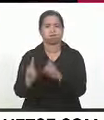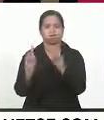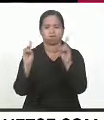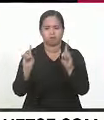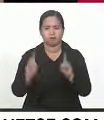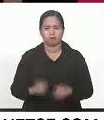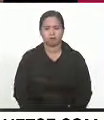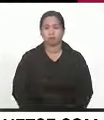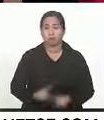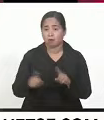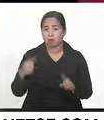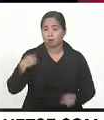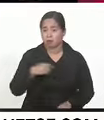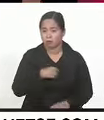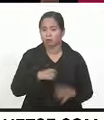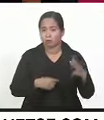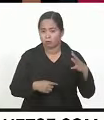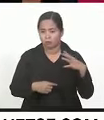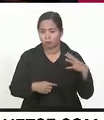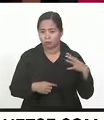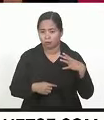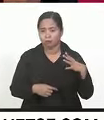desconocer ningún resultado.